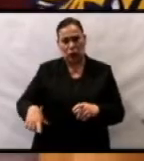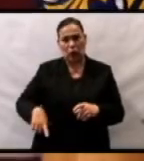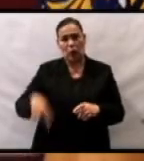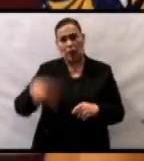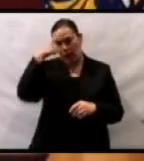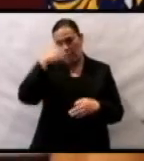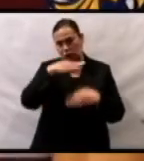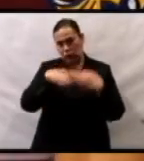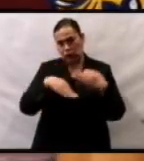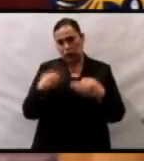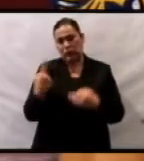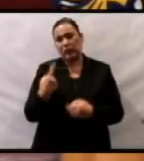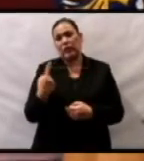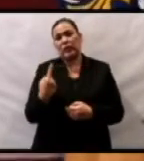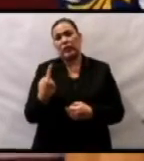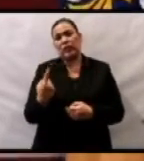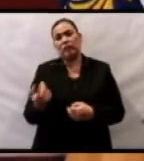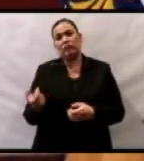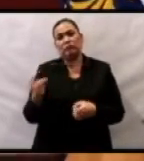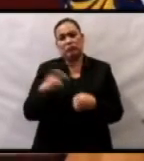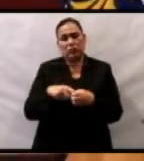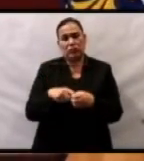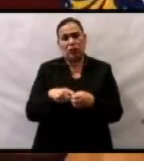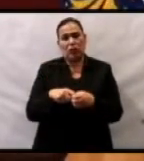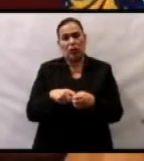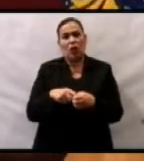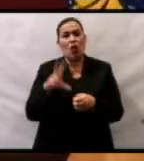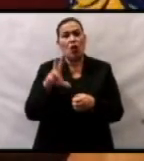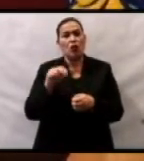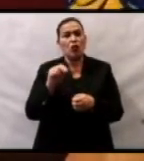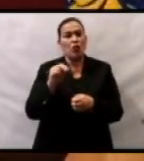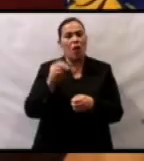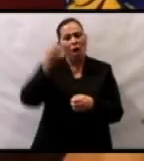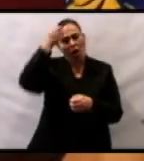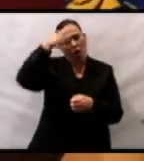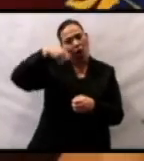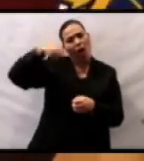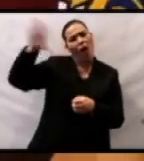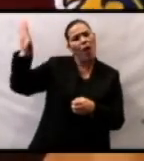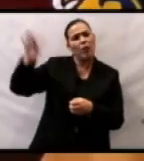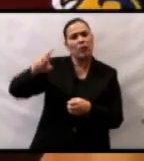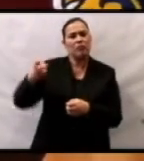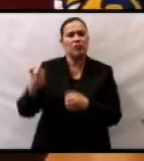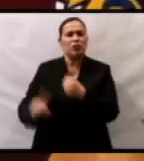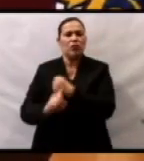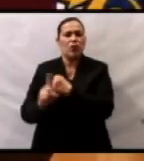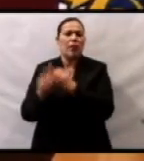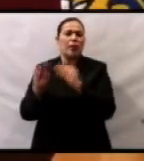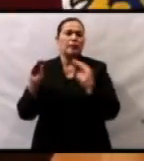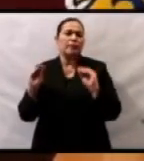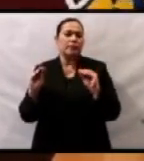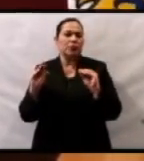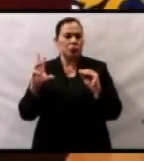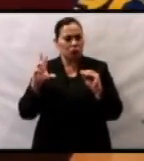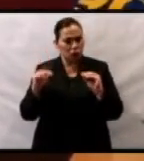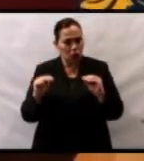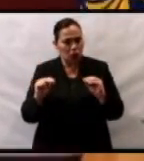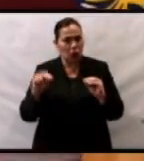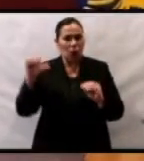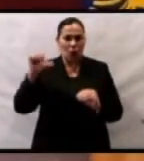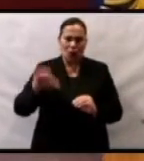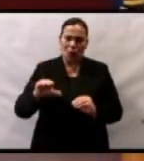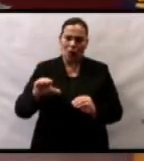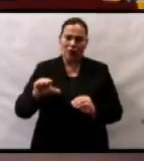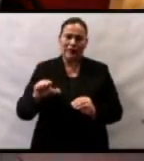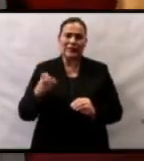función, es no olvidarnos de esos problemas silenciosos que desgraciadamente hoy están